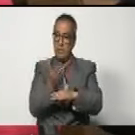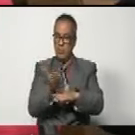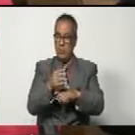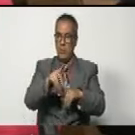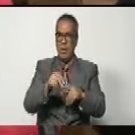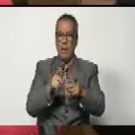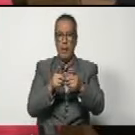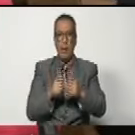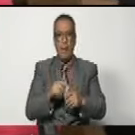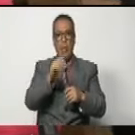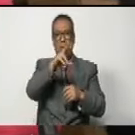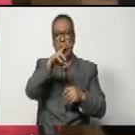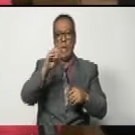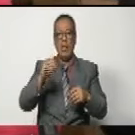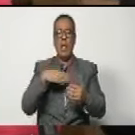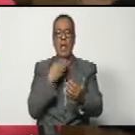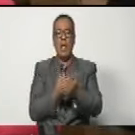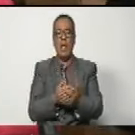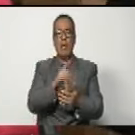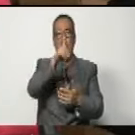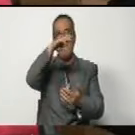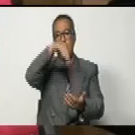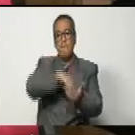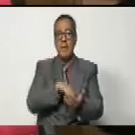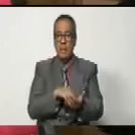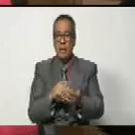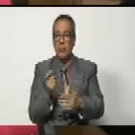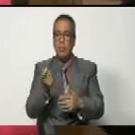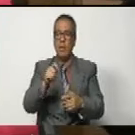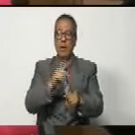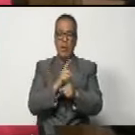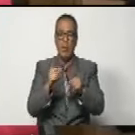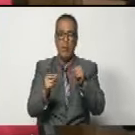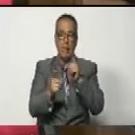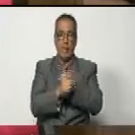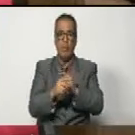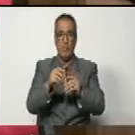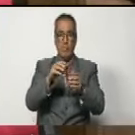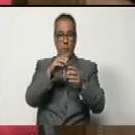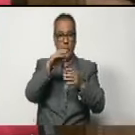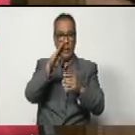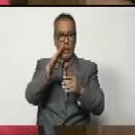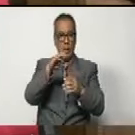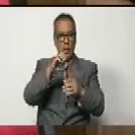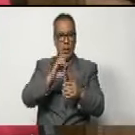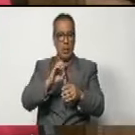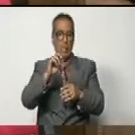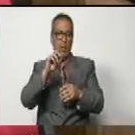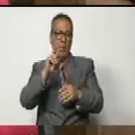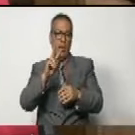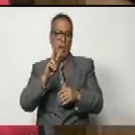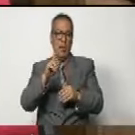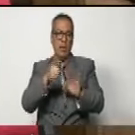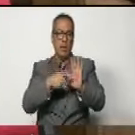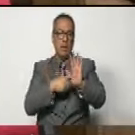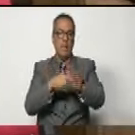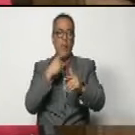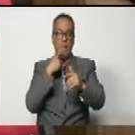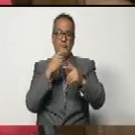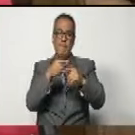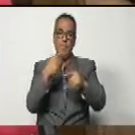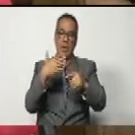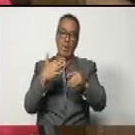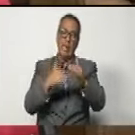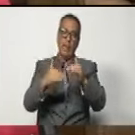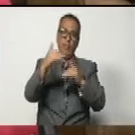con multa desde 300 hasta 1000 veces el tipo de cambio oficial de la moneda de mayor valor publicada por el Banco Central de